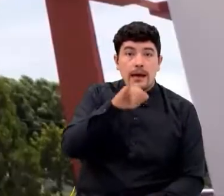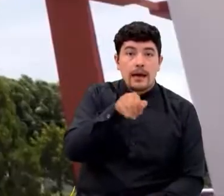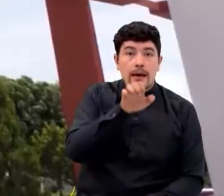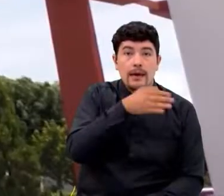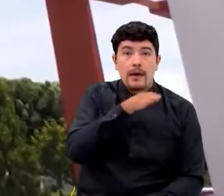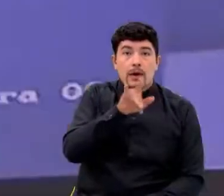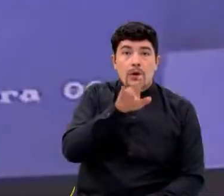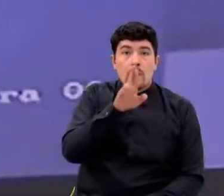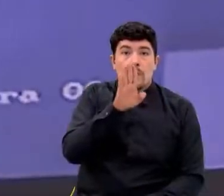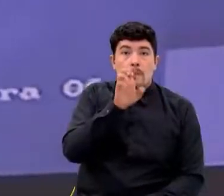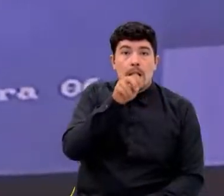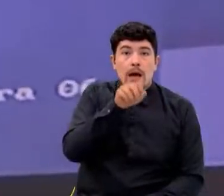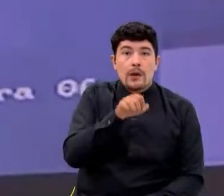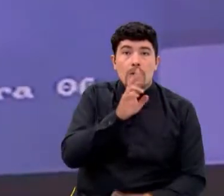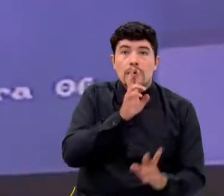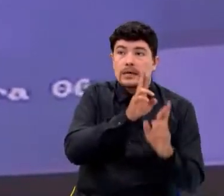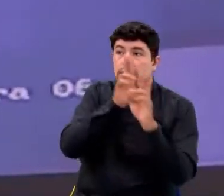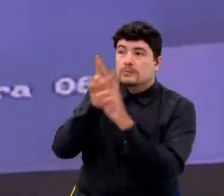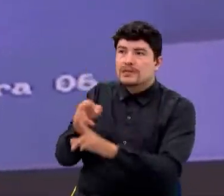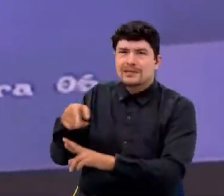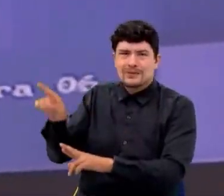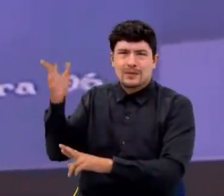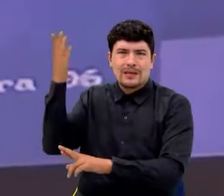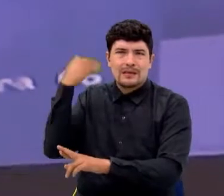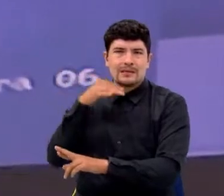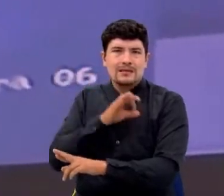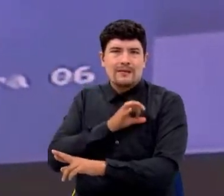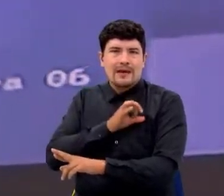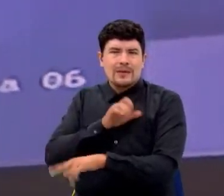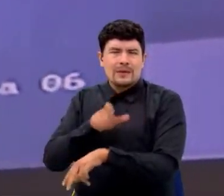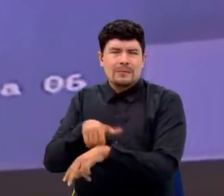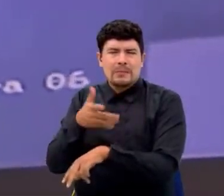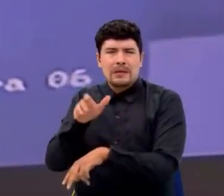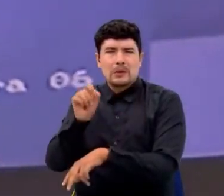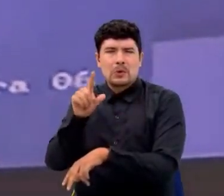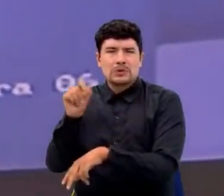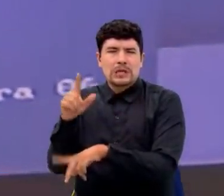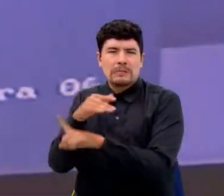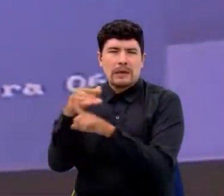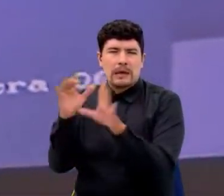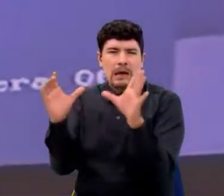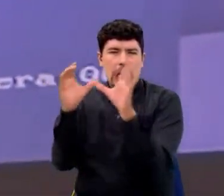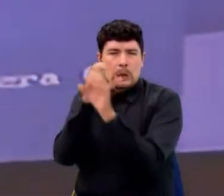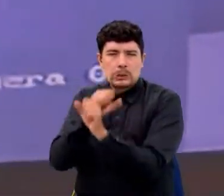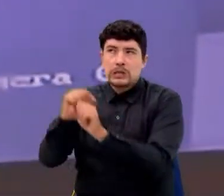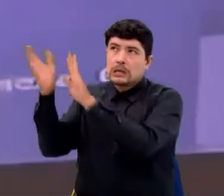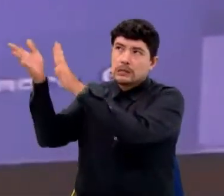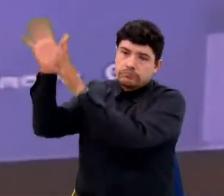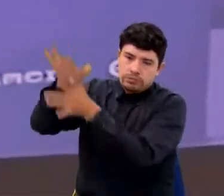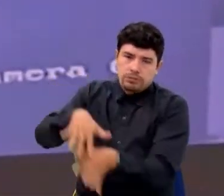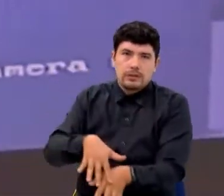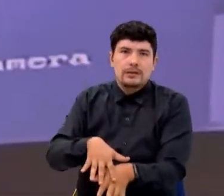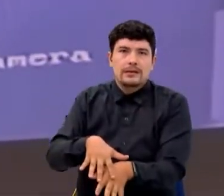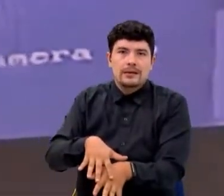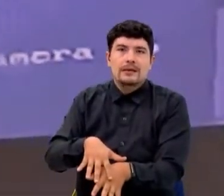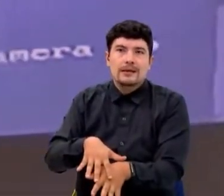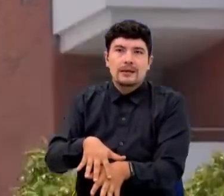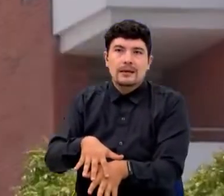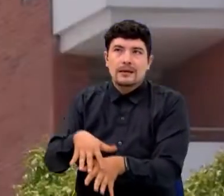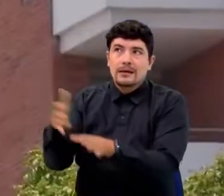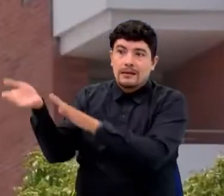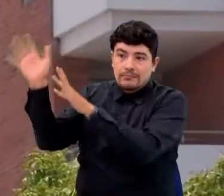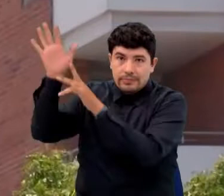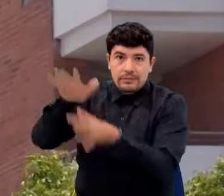en el muro fachada del edificio y que el pasado sábado colapsó a la altura de los apartamentos 602 y 702 no